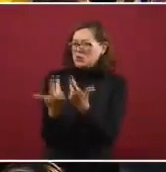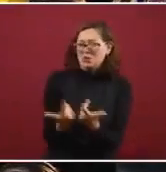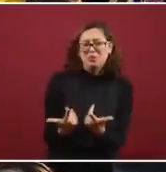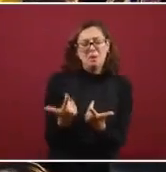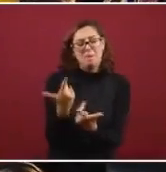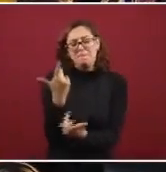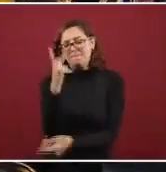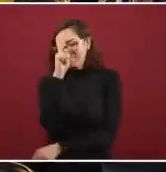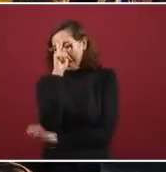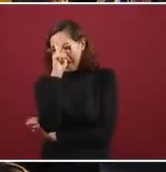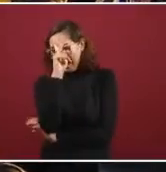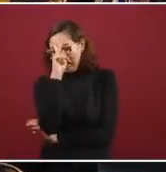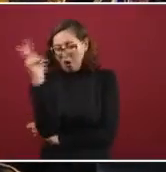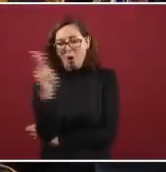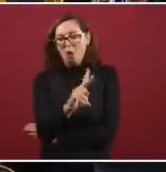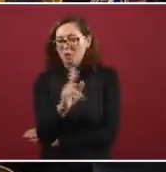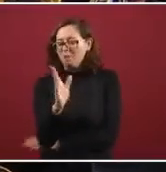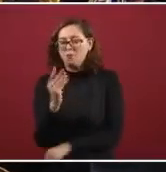mal. Entonces,